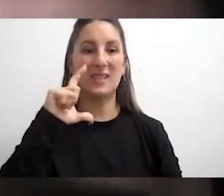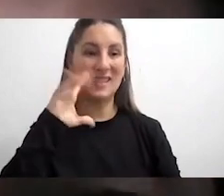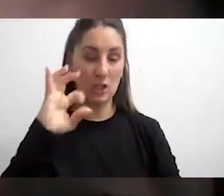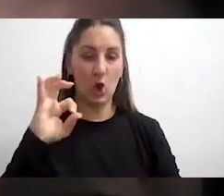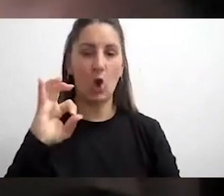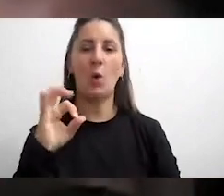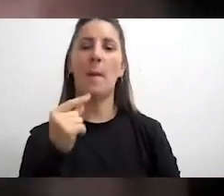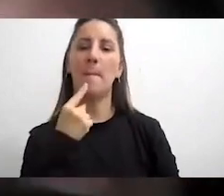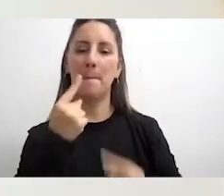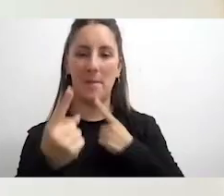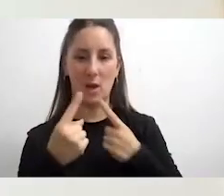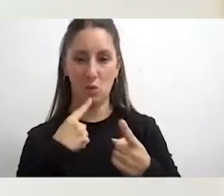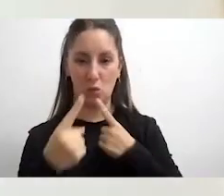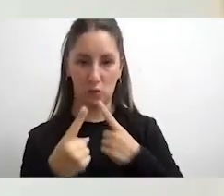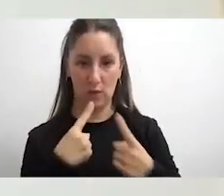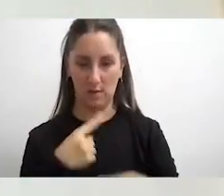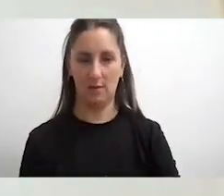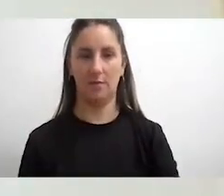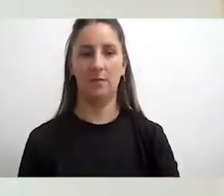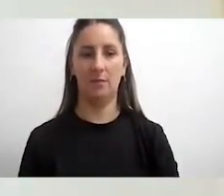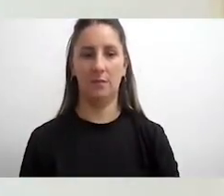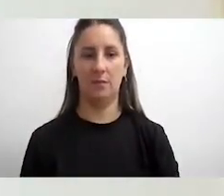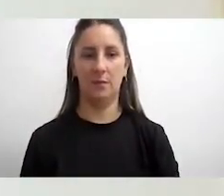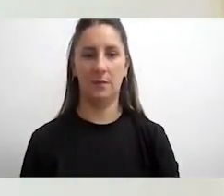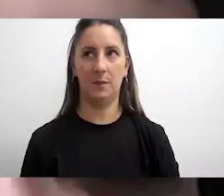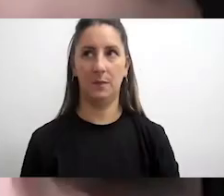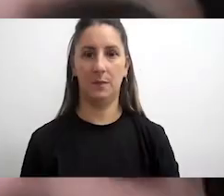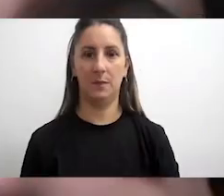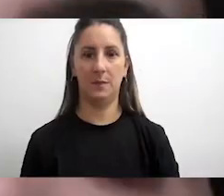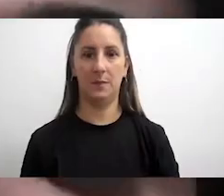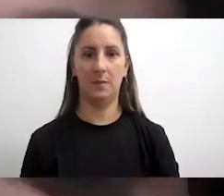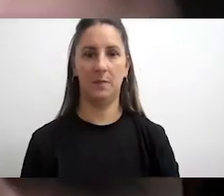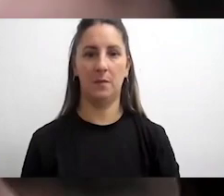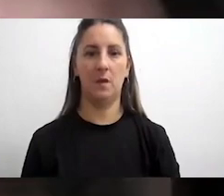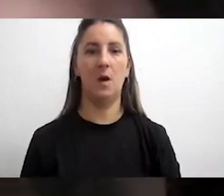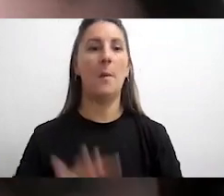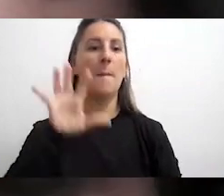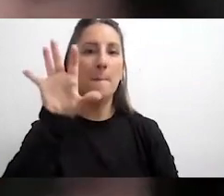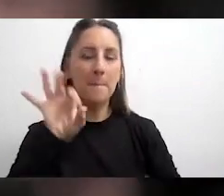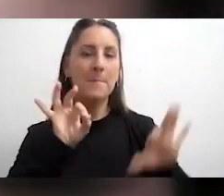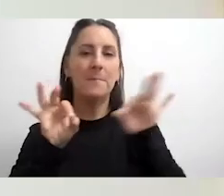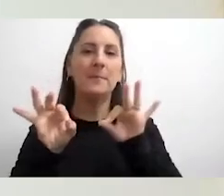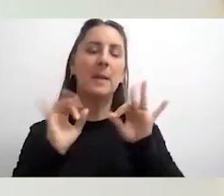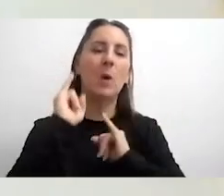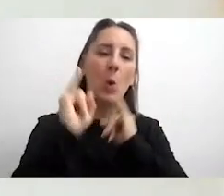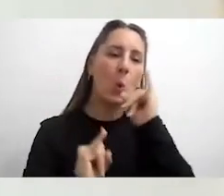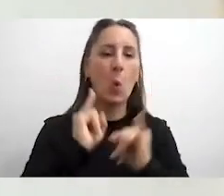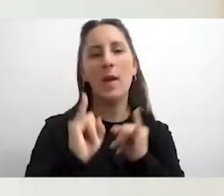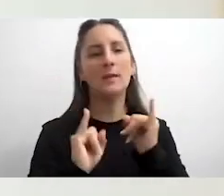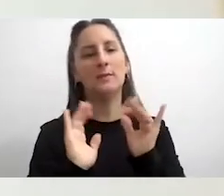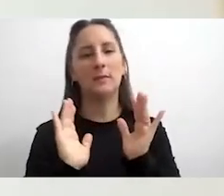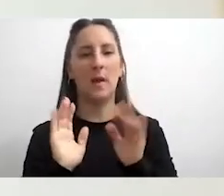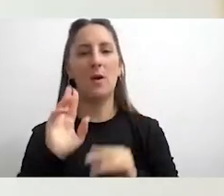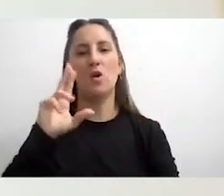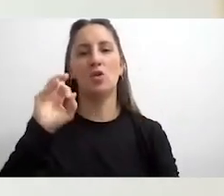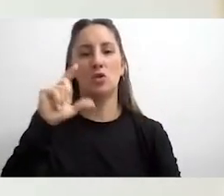las preguntas. Buenísimo. Buenísimo. Quizás quedan, viste, mezcladas porque también hubo un par de comentarios, entonces acá Rocío puedo tomar